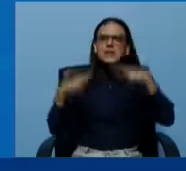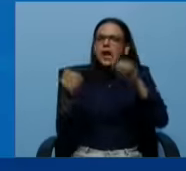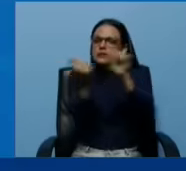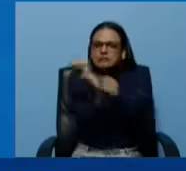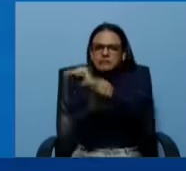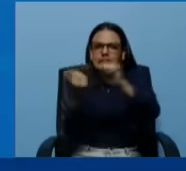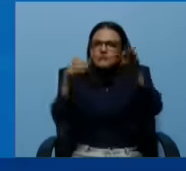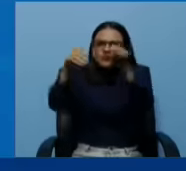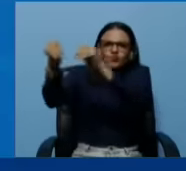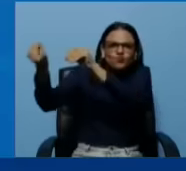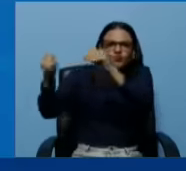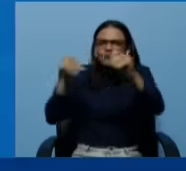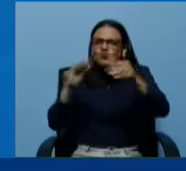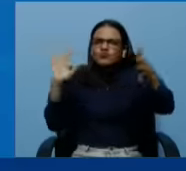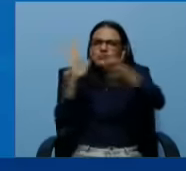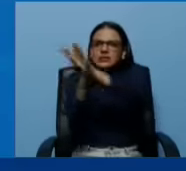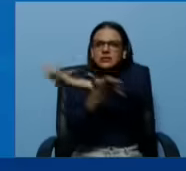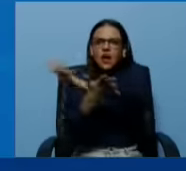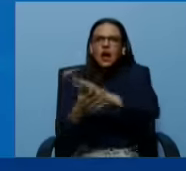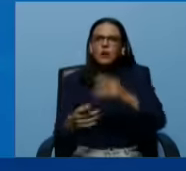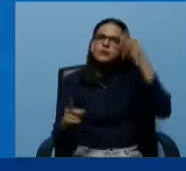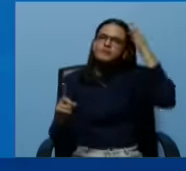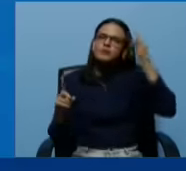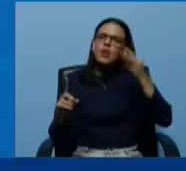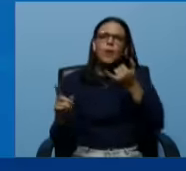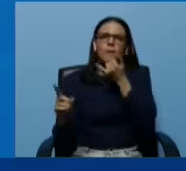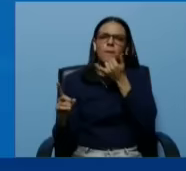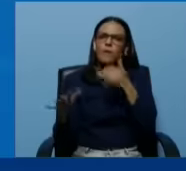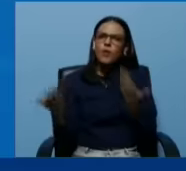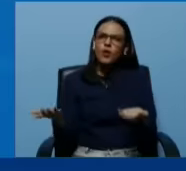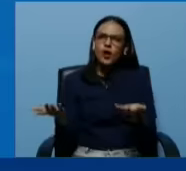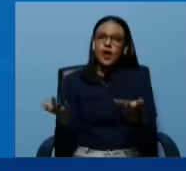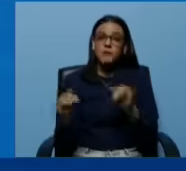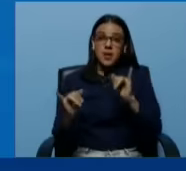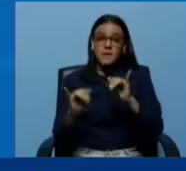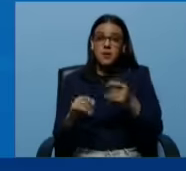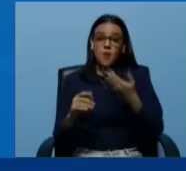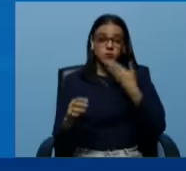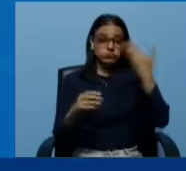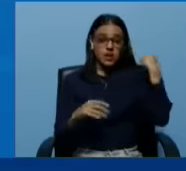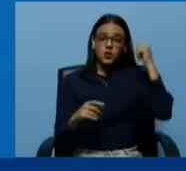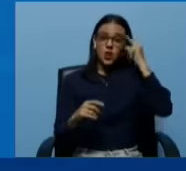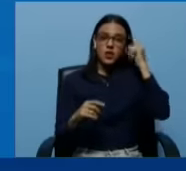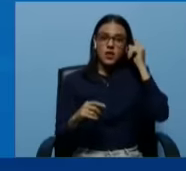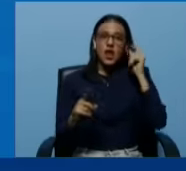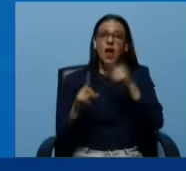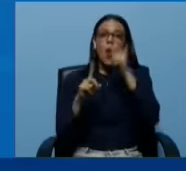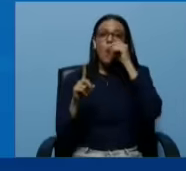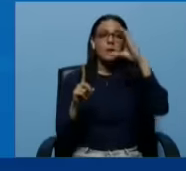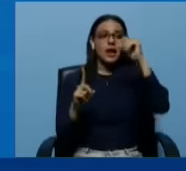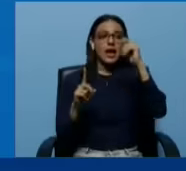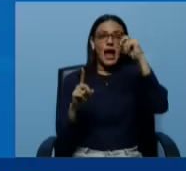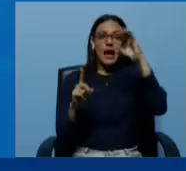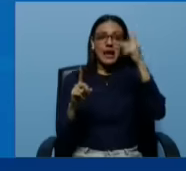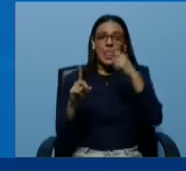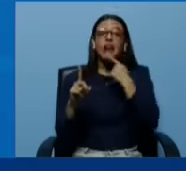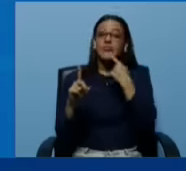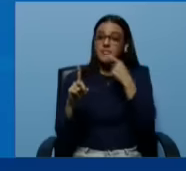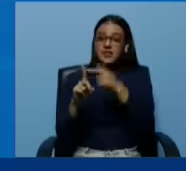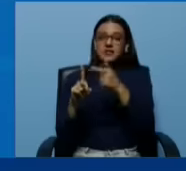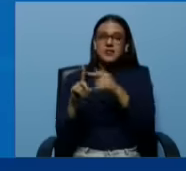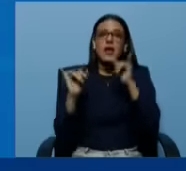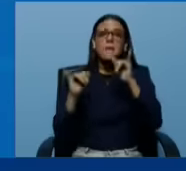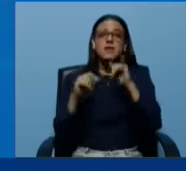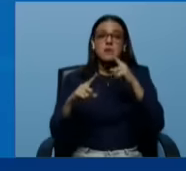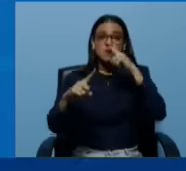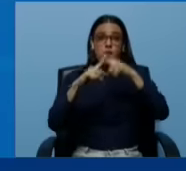pulverizado. Porque, como en estos días decía Díaz-Canel en su cuenta de